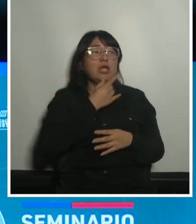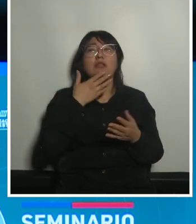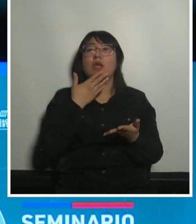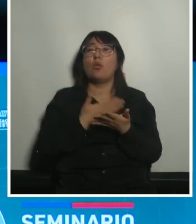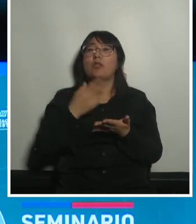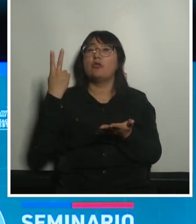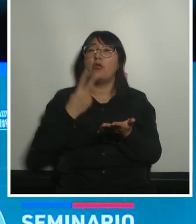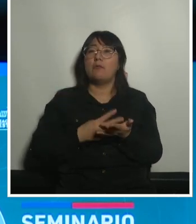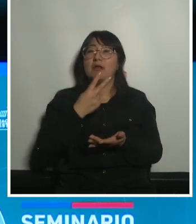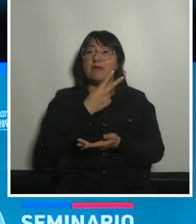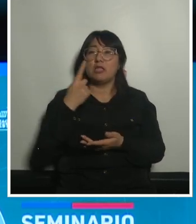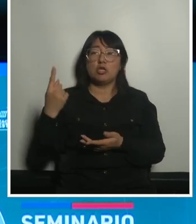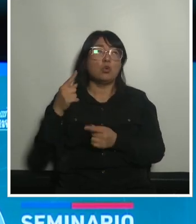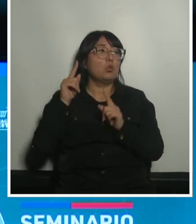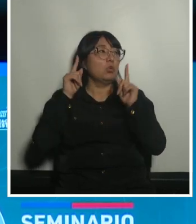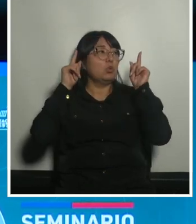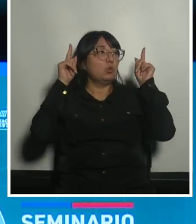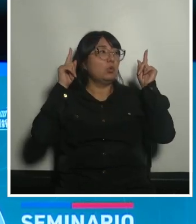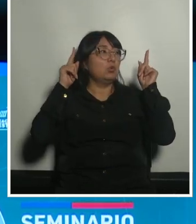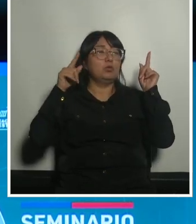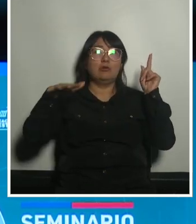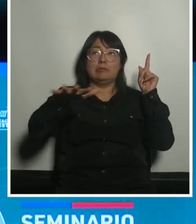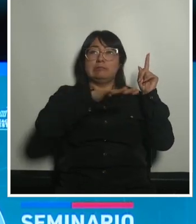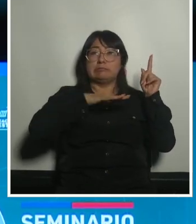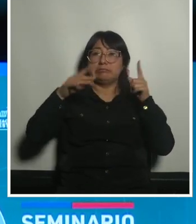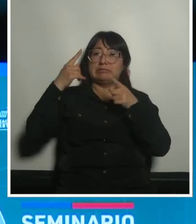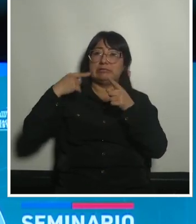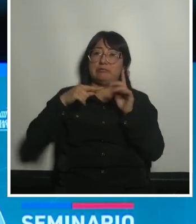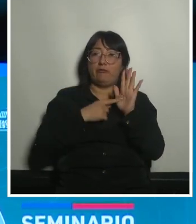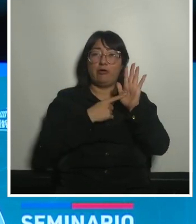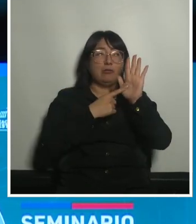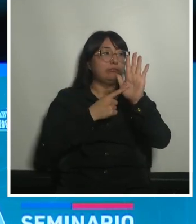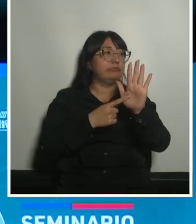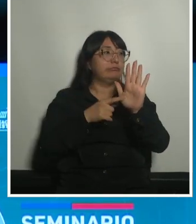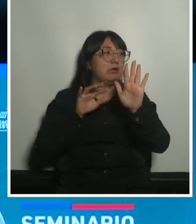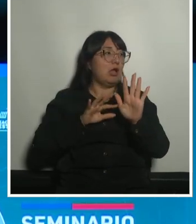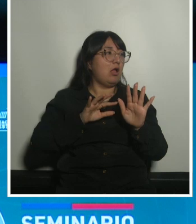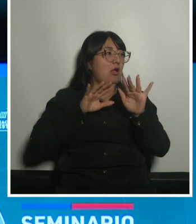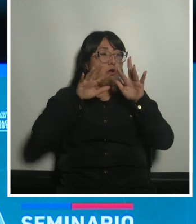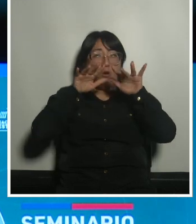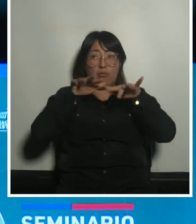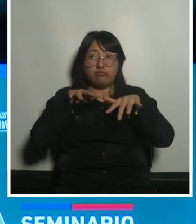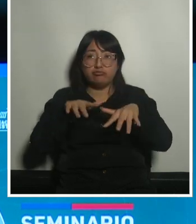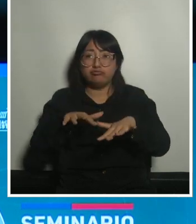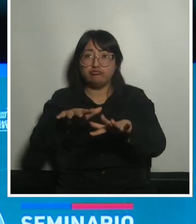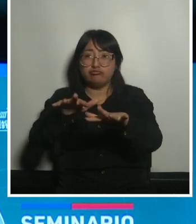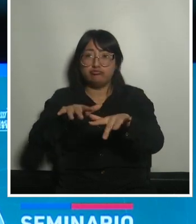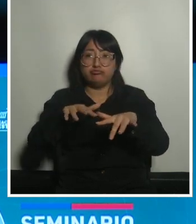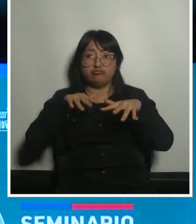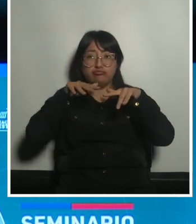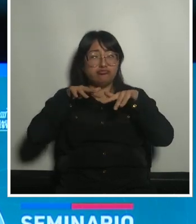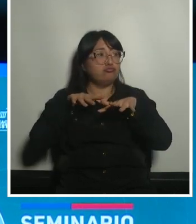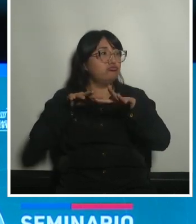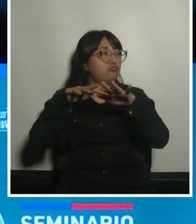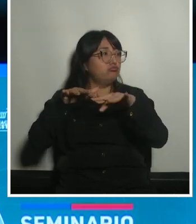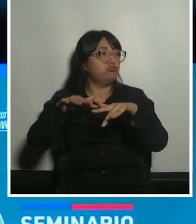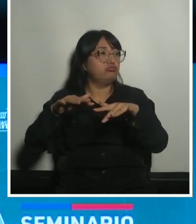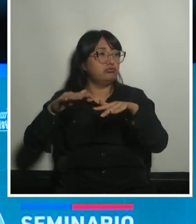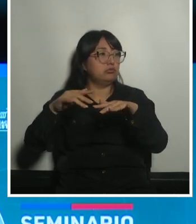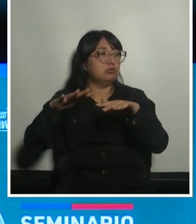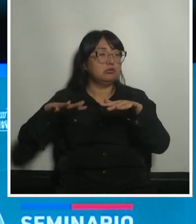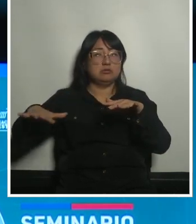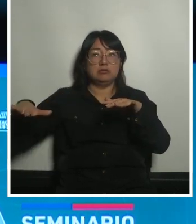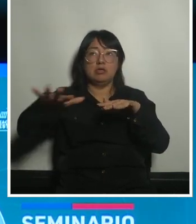2021, que fue un pic pluvial en el estuario Maipo, que se juntó con una marejada extrema, que